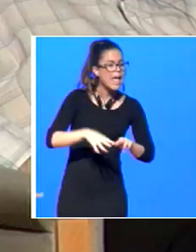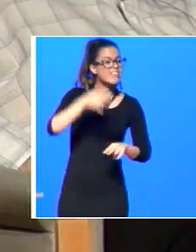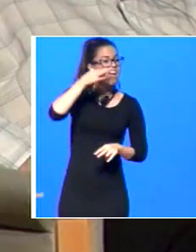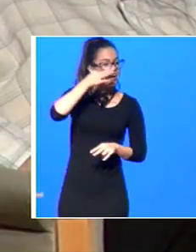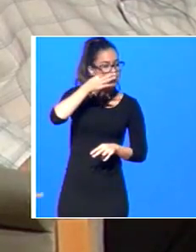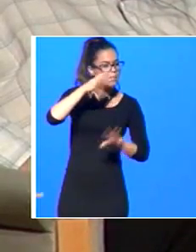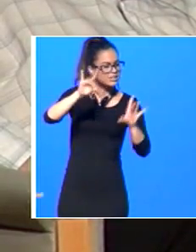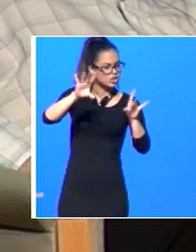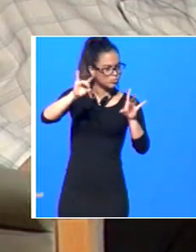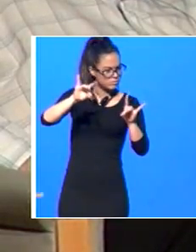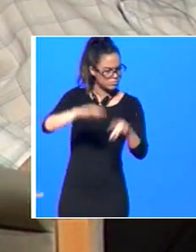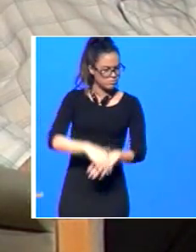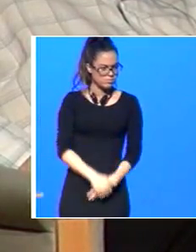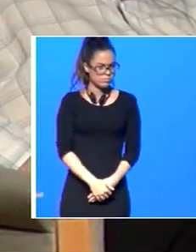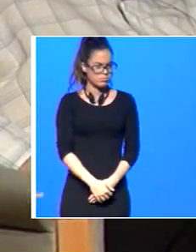observable.